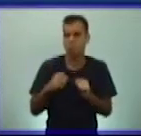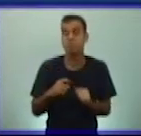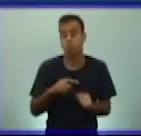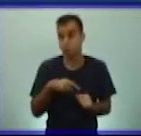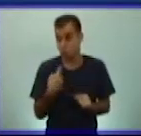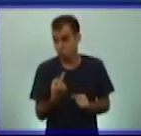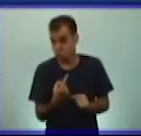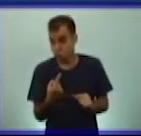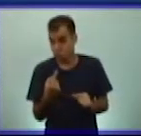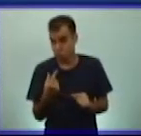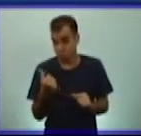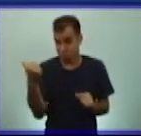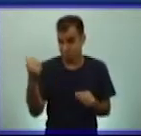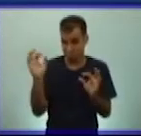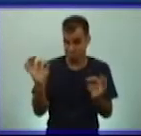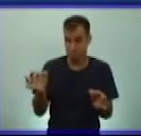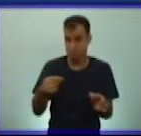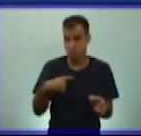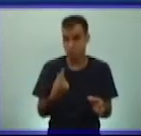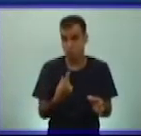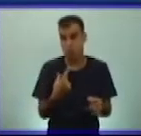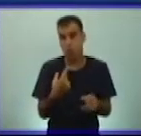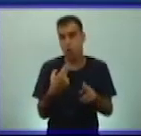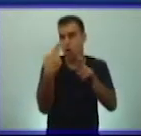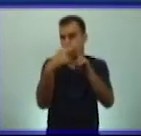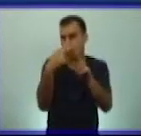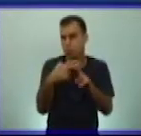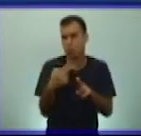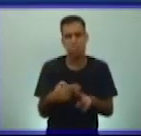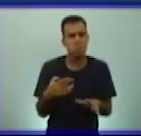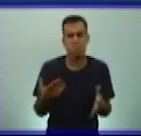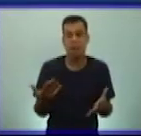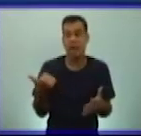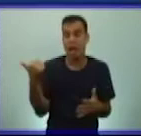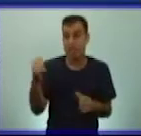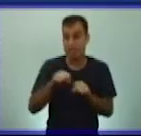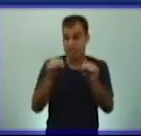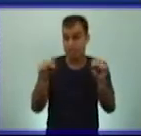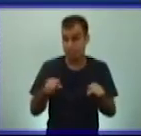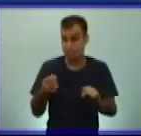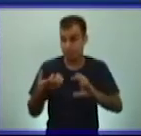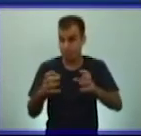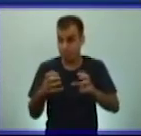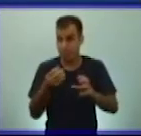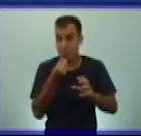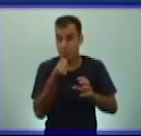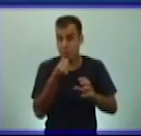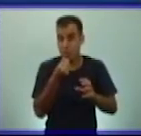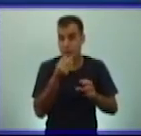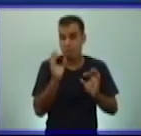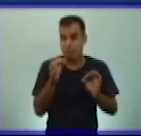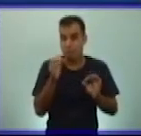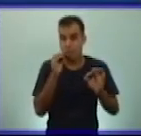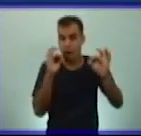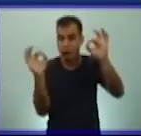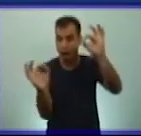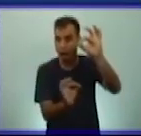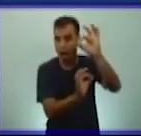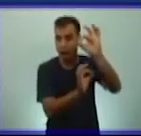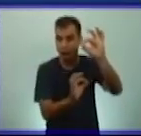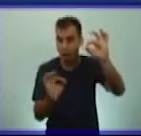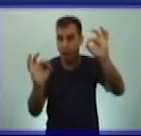nosotros estamos mencionando que para que este sistema muestre esta forma de movimiento mecánico, es